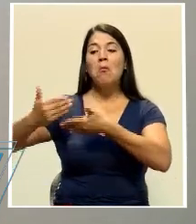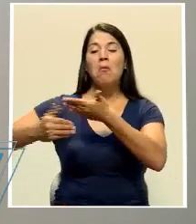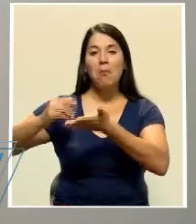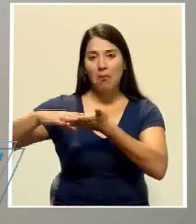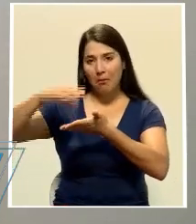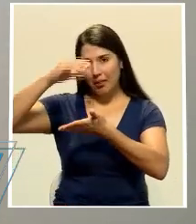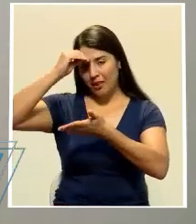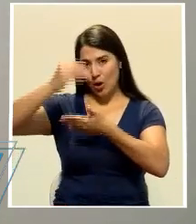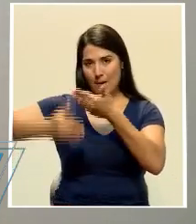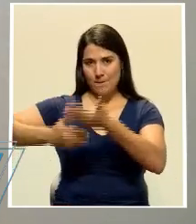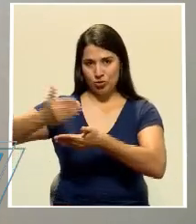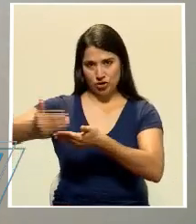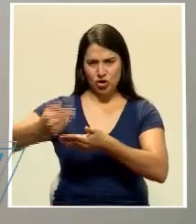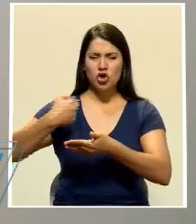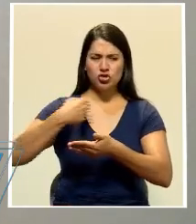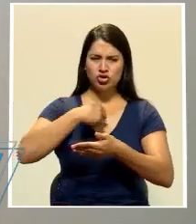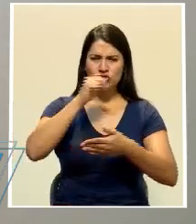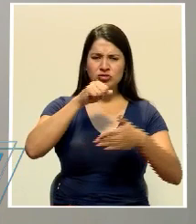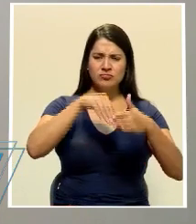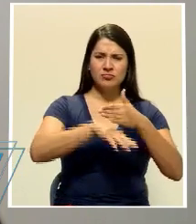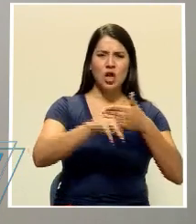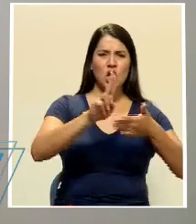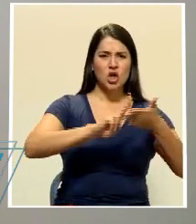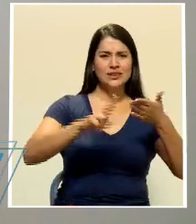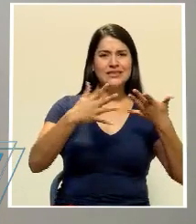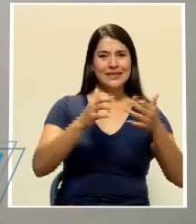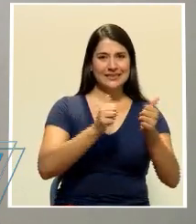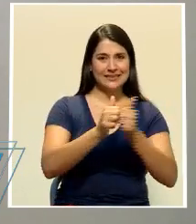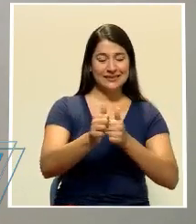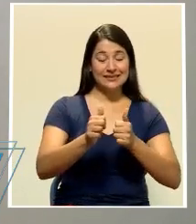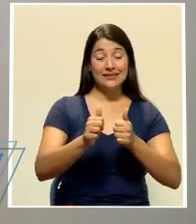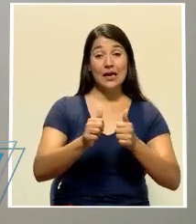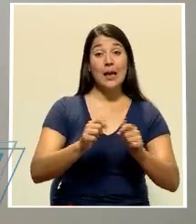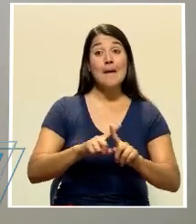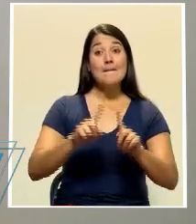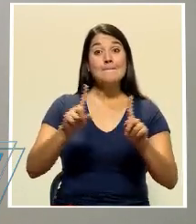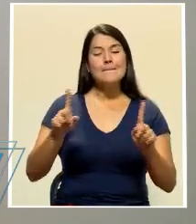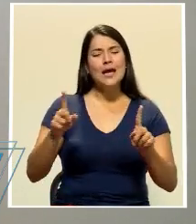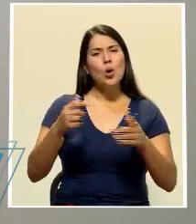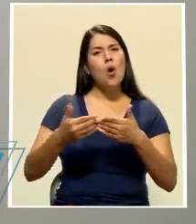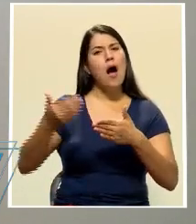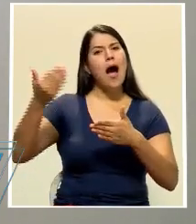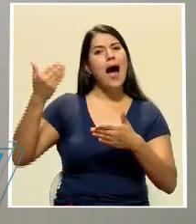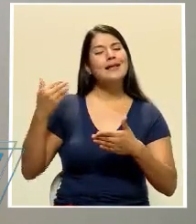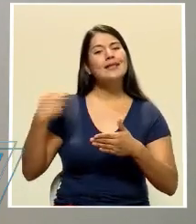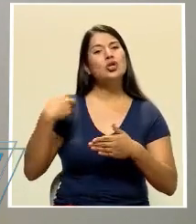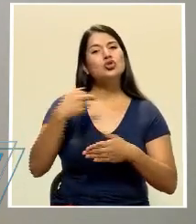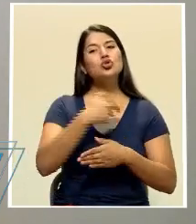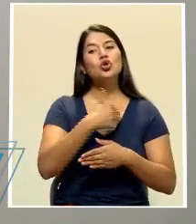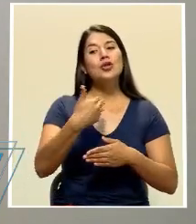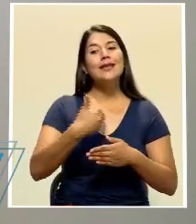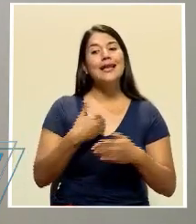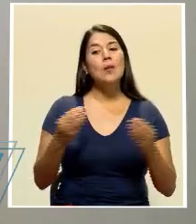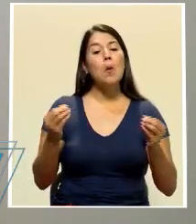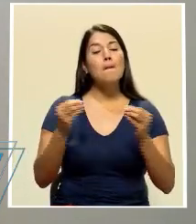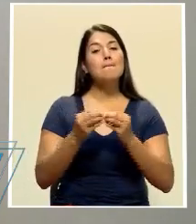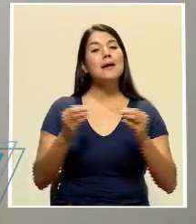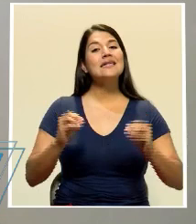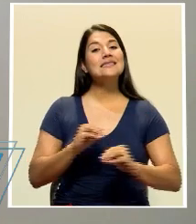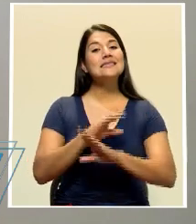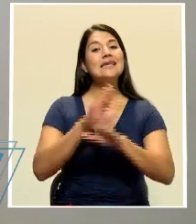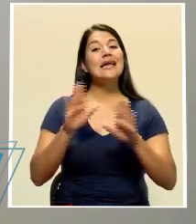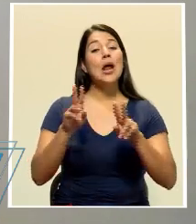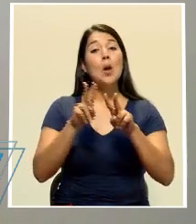así, nosotros en esos años creo que teníamos más claros